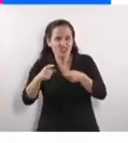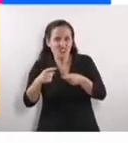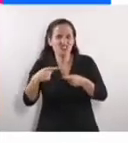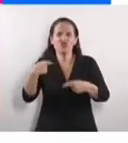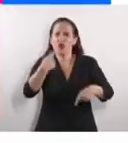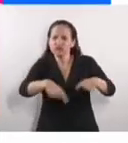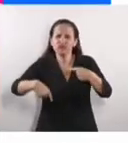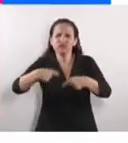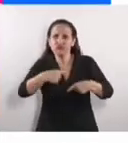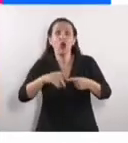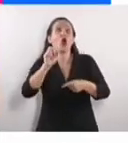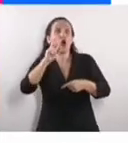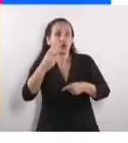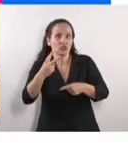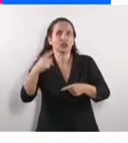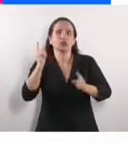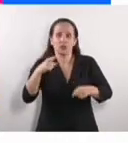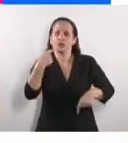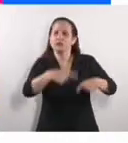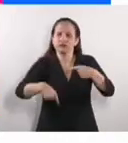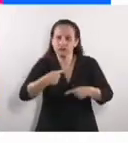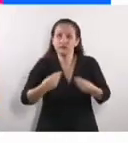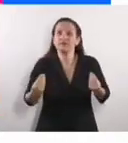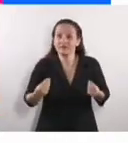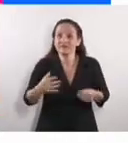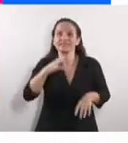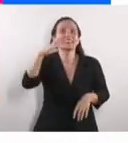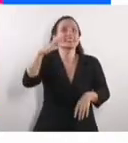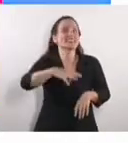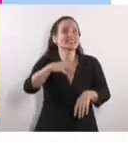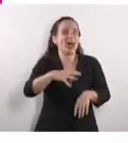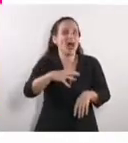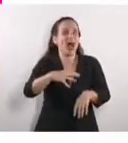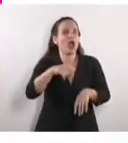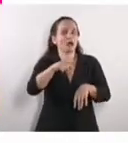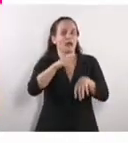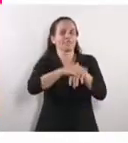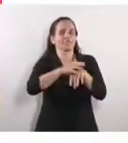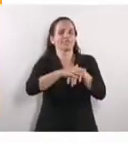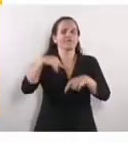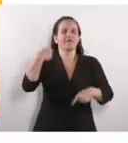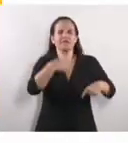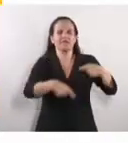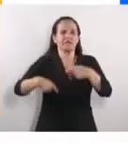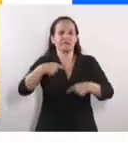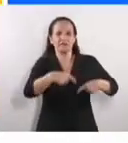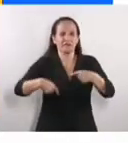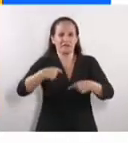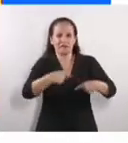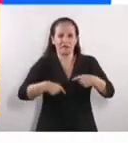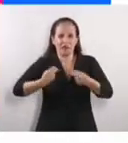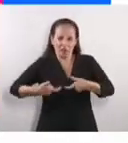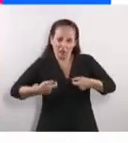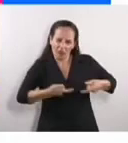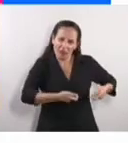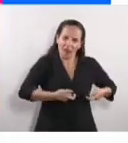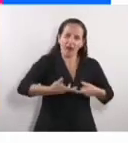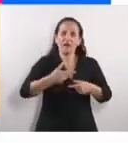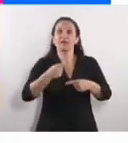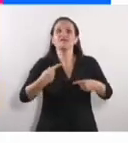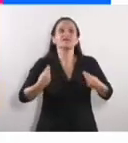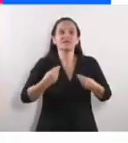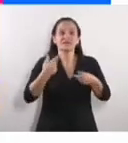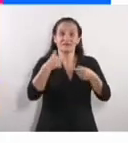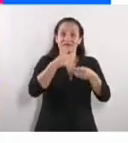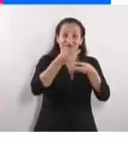importantes como el oxígeno. La sangre es la encargada de realizar el transporte. Es un tejido líquido compuesto